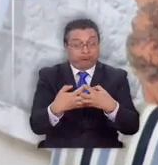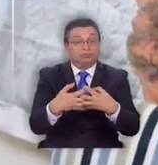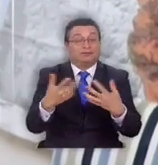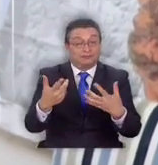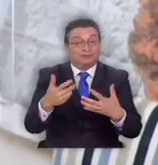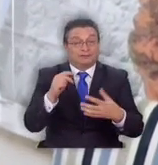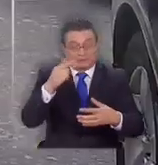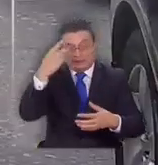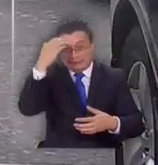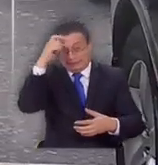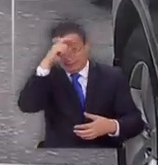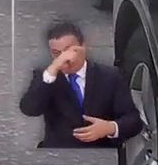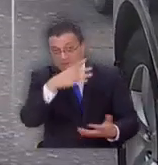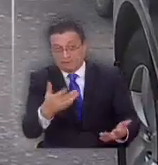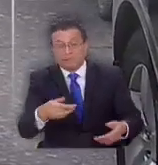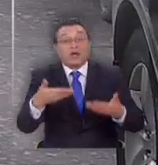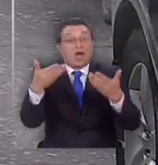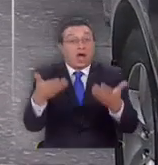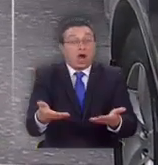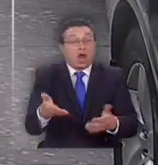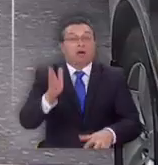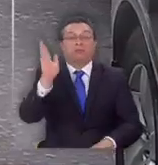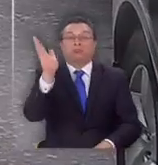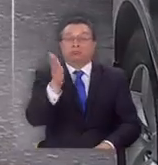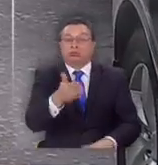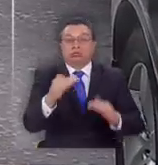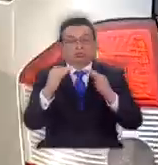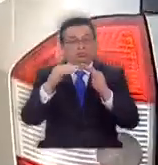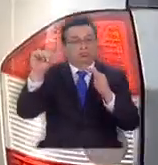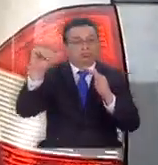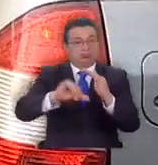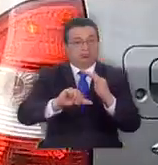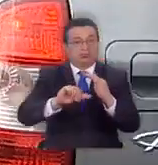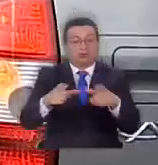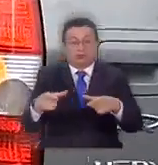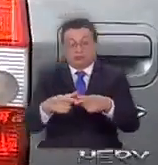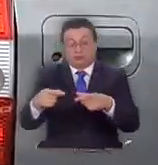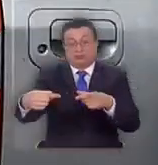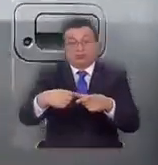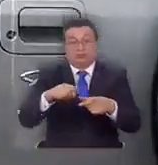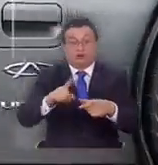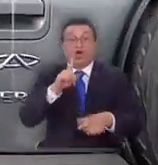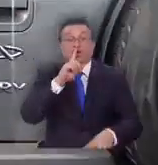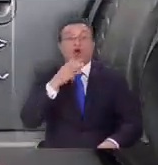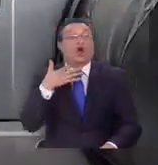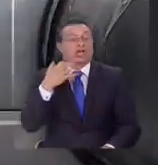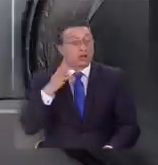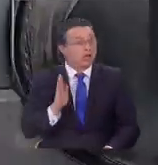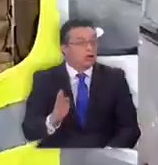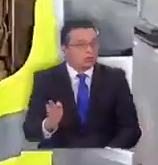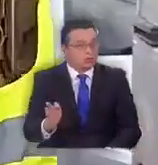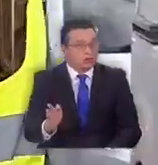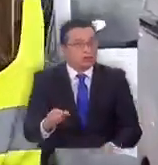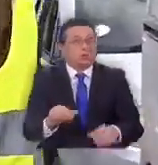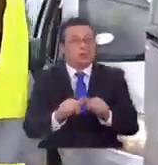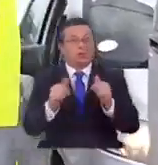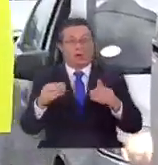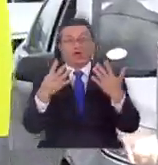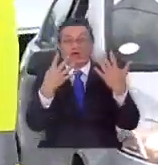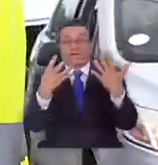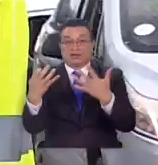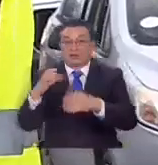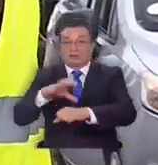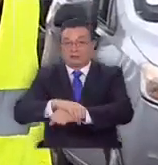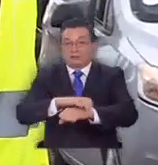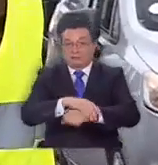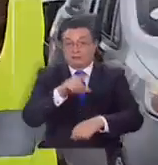de complicaciones. Por ahora se levanta la cuarentena, se mantienen los cordones sanitarios, también el toque de queda, que suma más de 900 detenidos